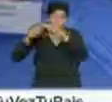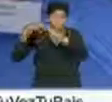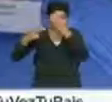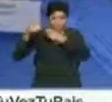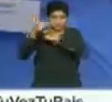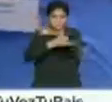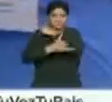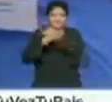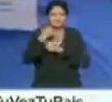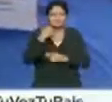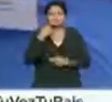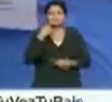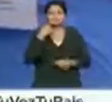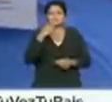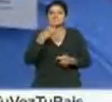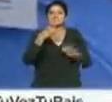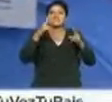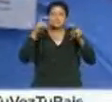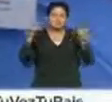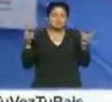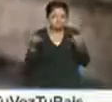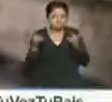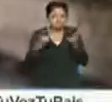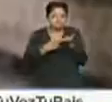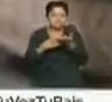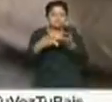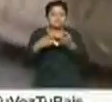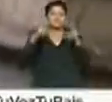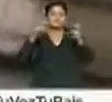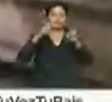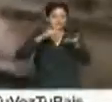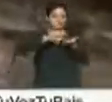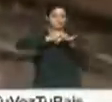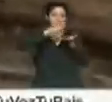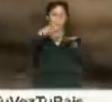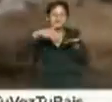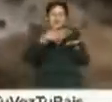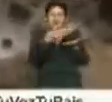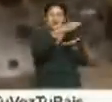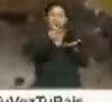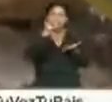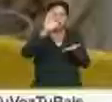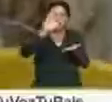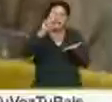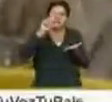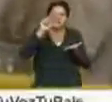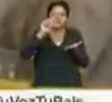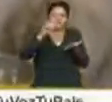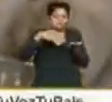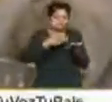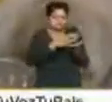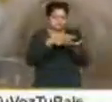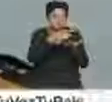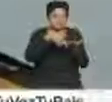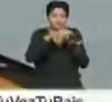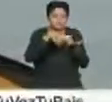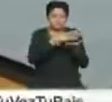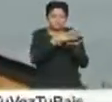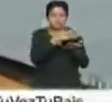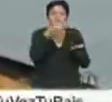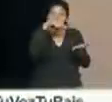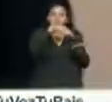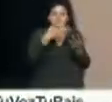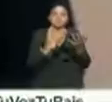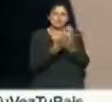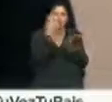junto a representantes del sector atunero ecuatoriano presentaron detalles de la elaboración de un proyecto de desarrollo que promoverá la marca sectorial Atún